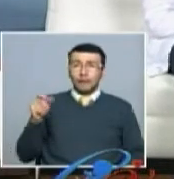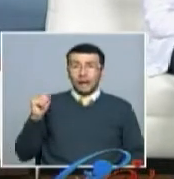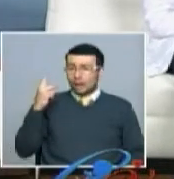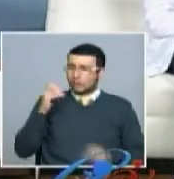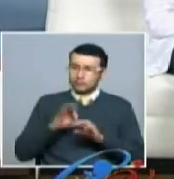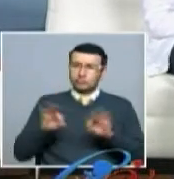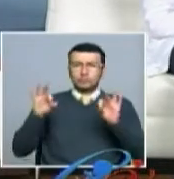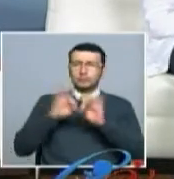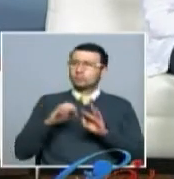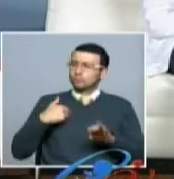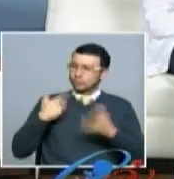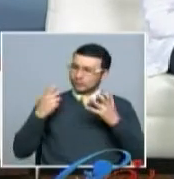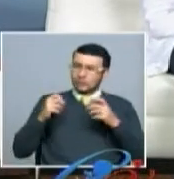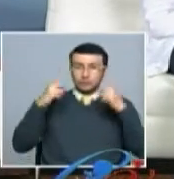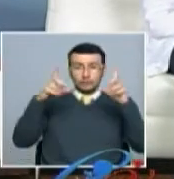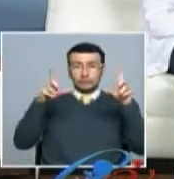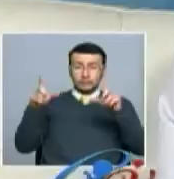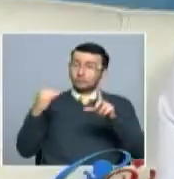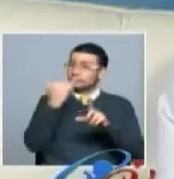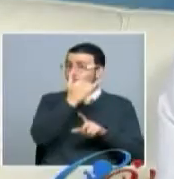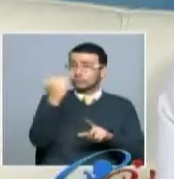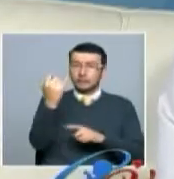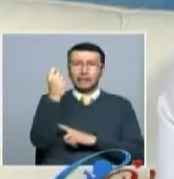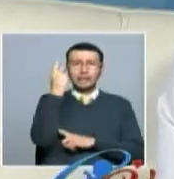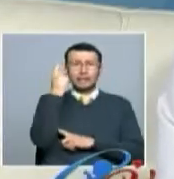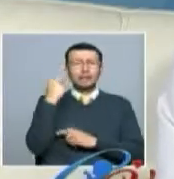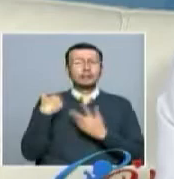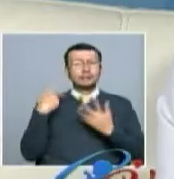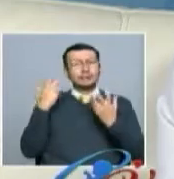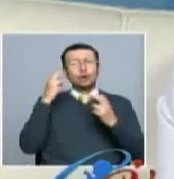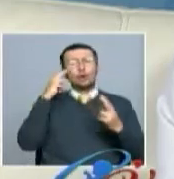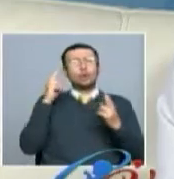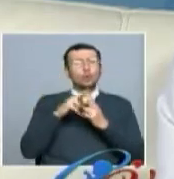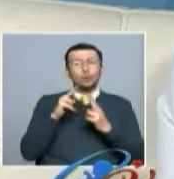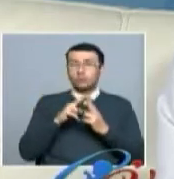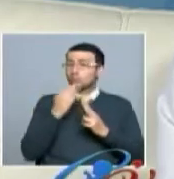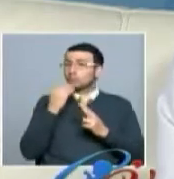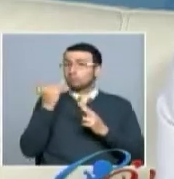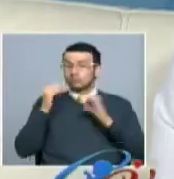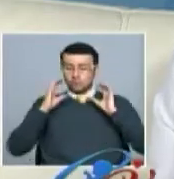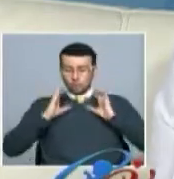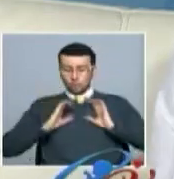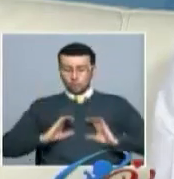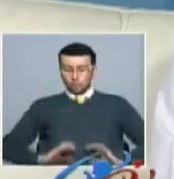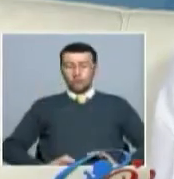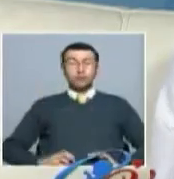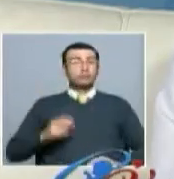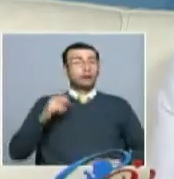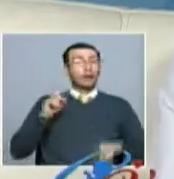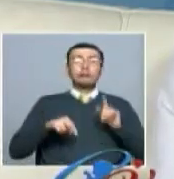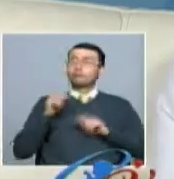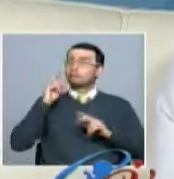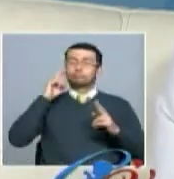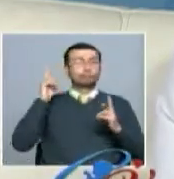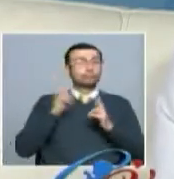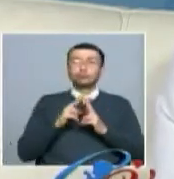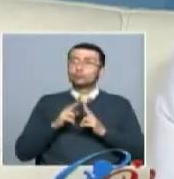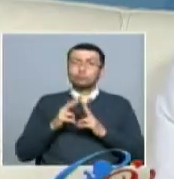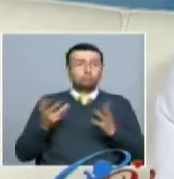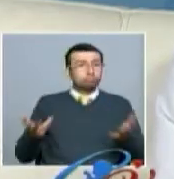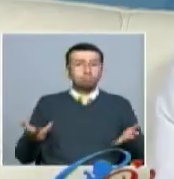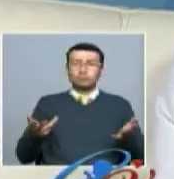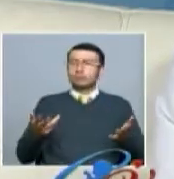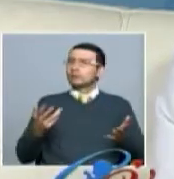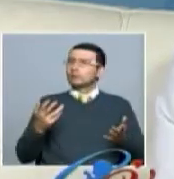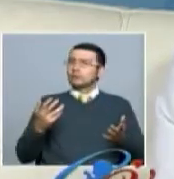que los televidentes entiendan y conozcan es nuestra anatomía. Tenemos mucho desconocimiento y